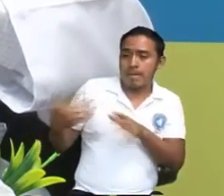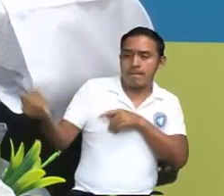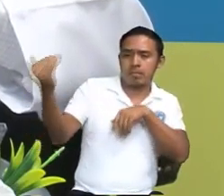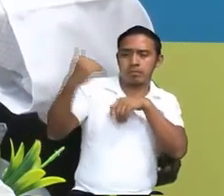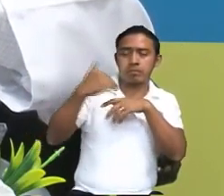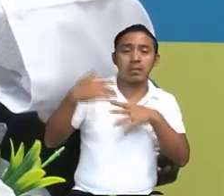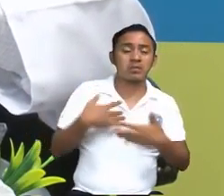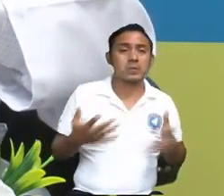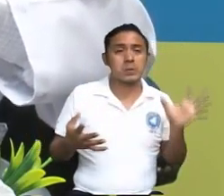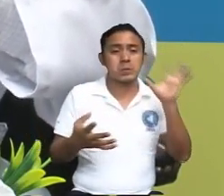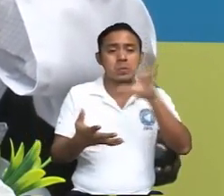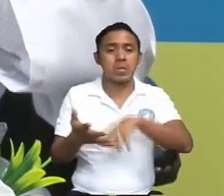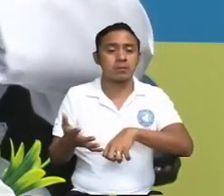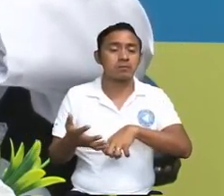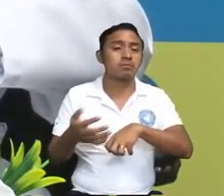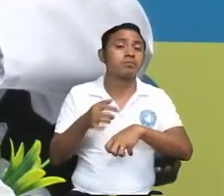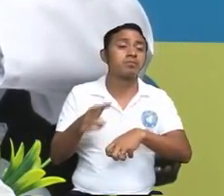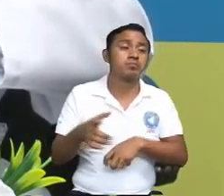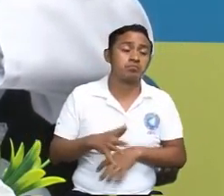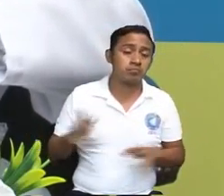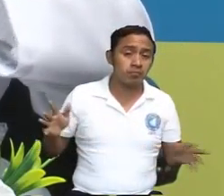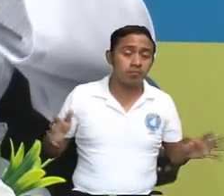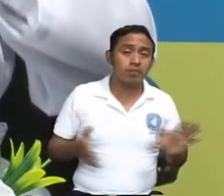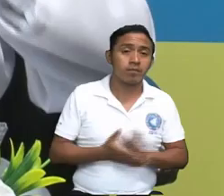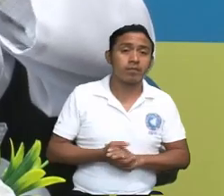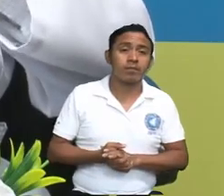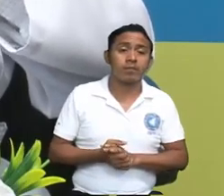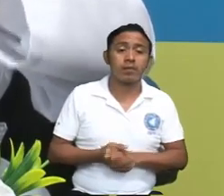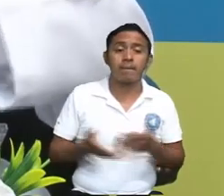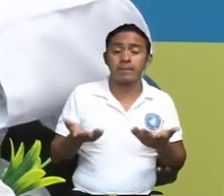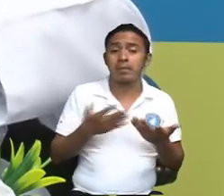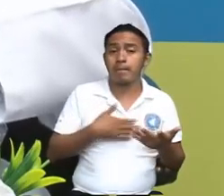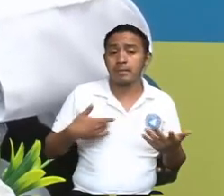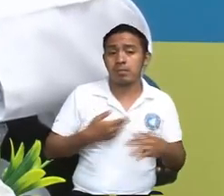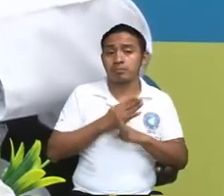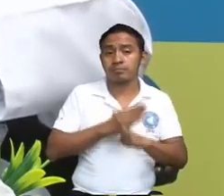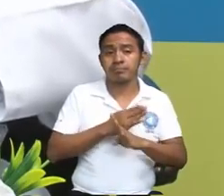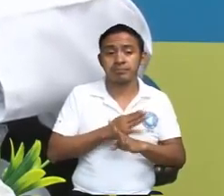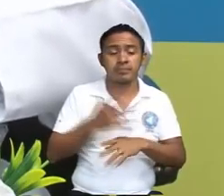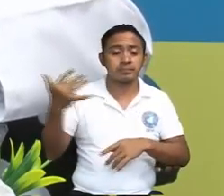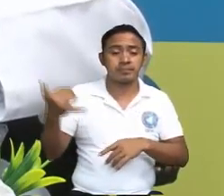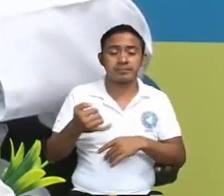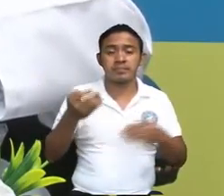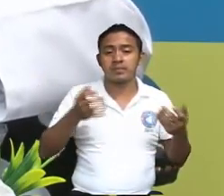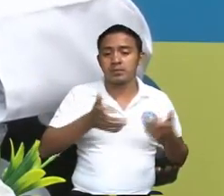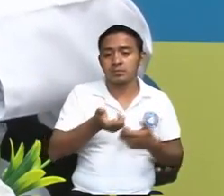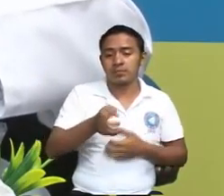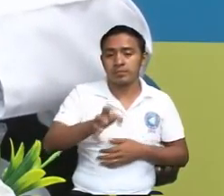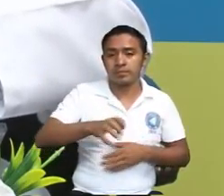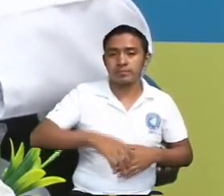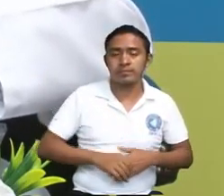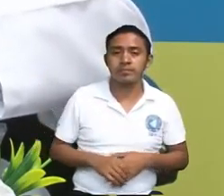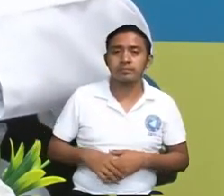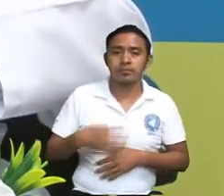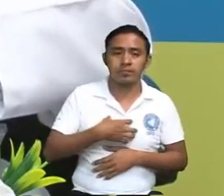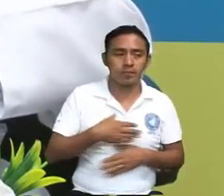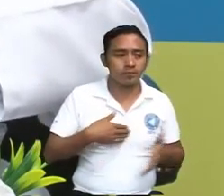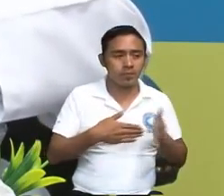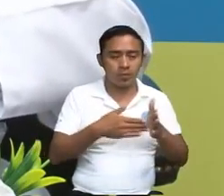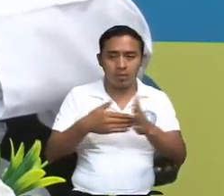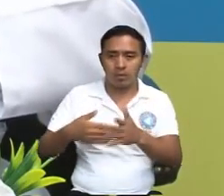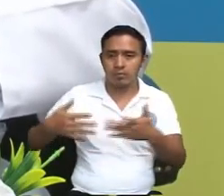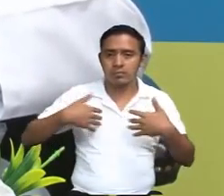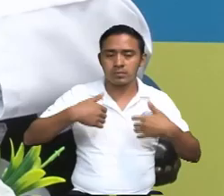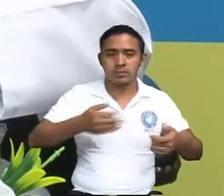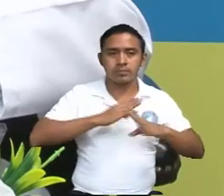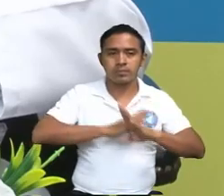hace es defenderse y lo lesiona. Entonces, para evitar eso, vacunación canina. ¿Ah? Por eso nuestro modelo de salud, que